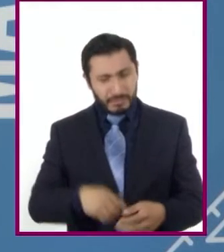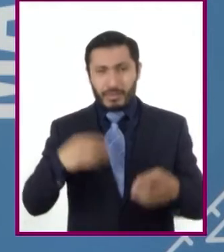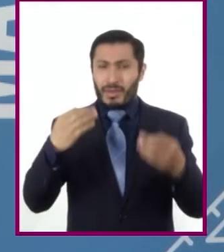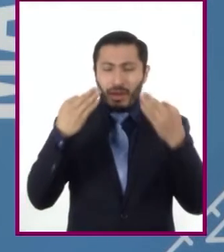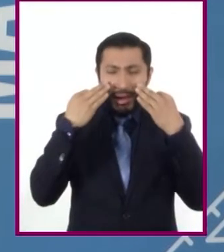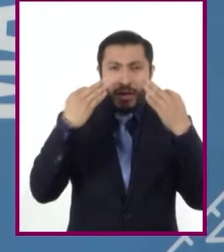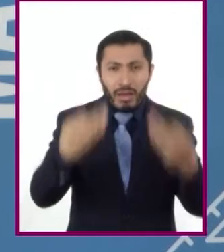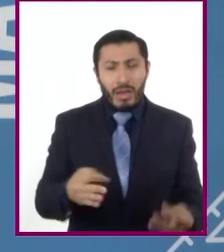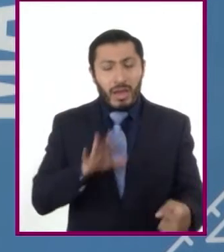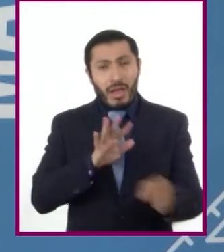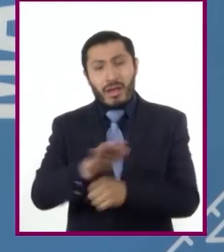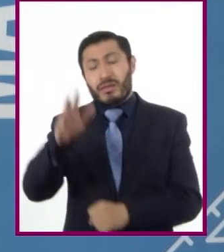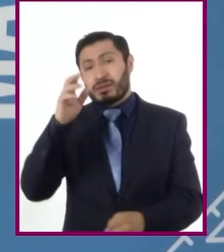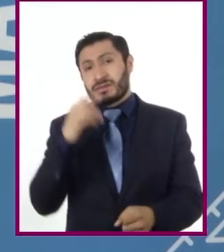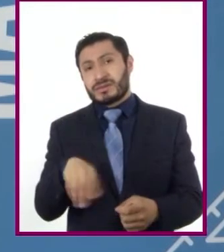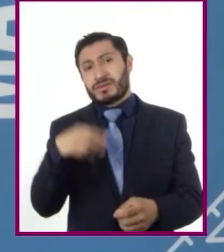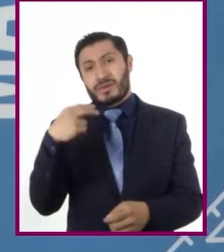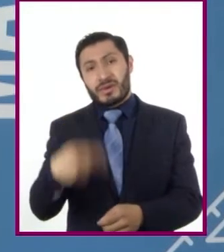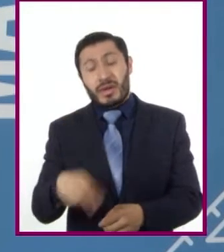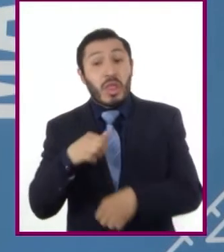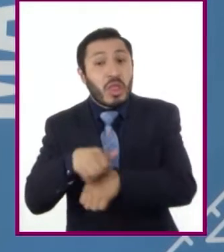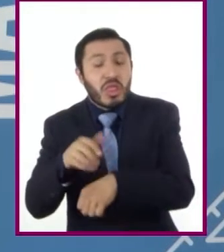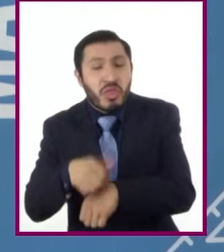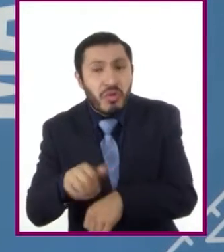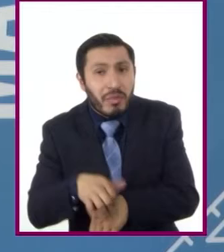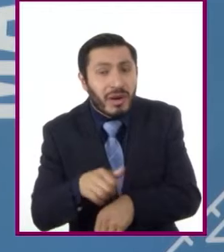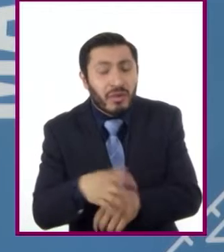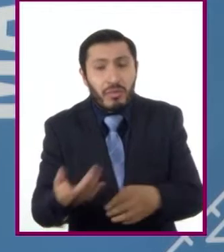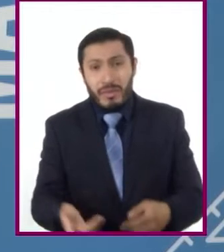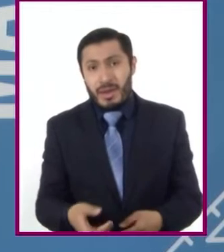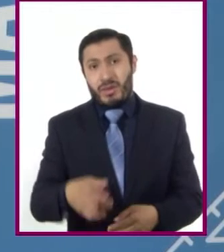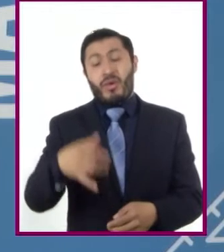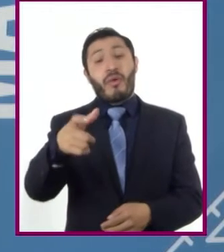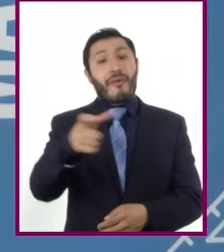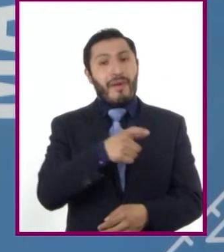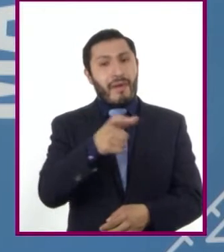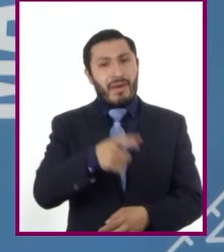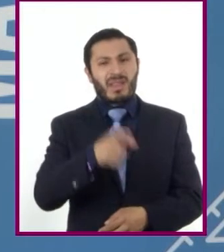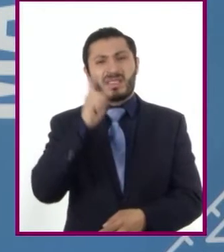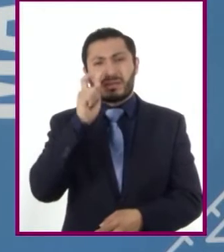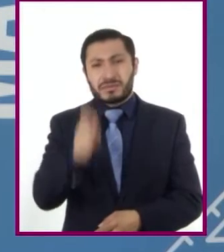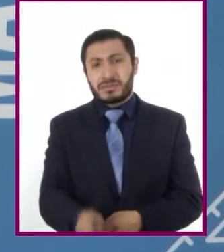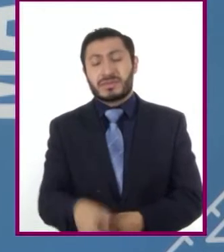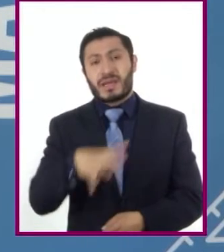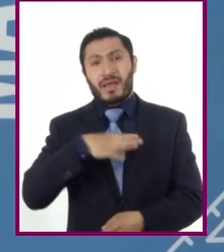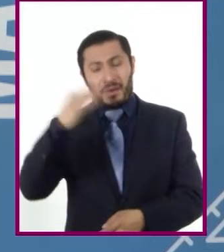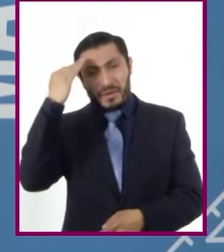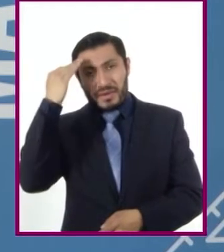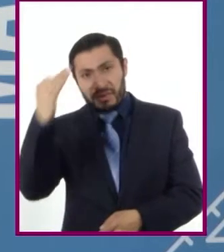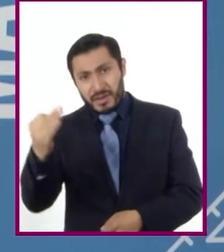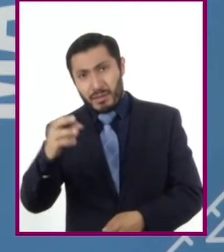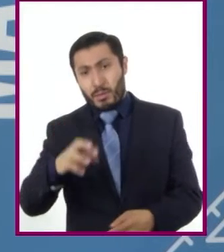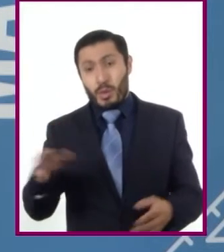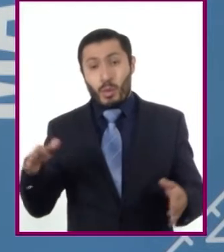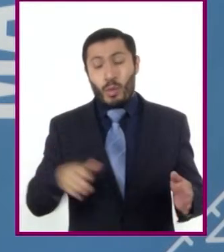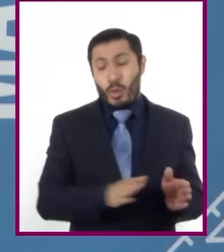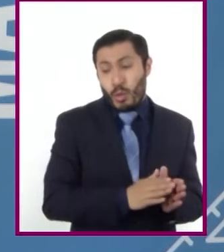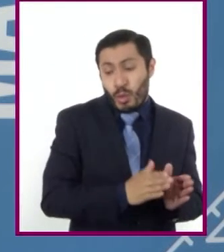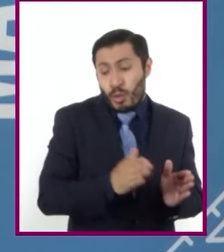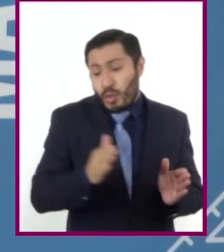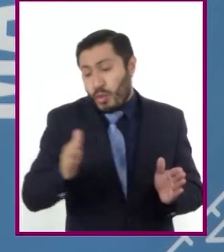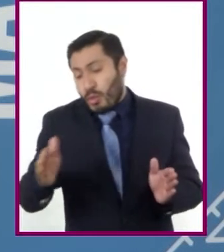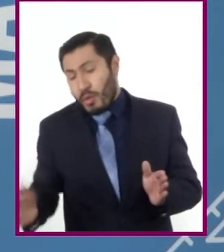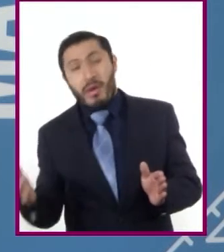Identificamos a la variable independiente, representada con la literal X. En este caso corresponde al tiempo de recorrido. Y